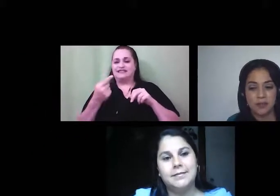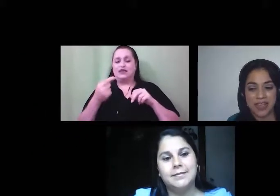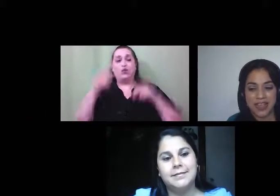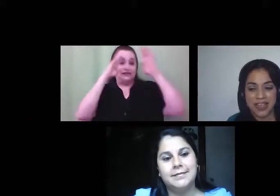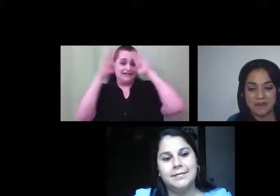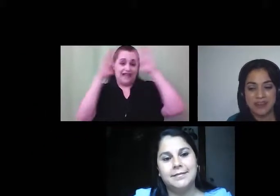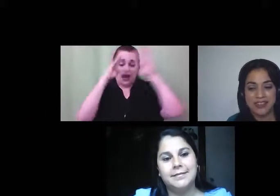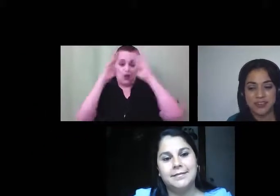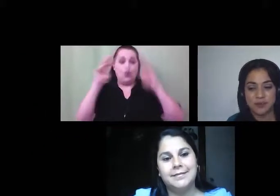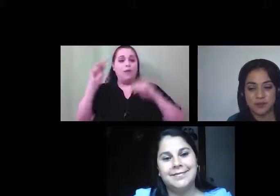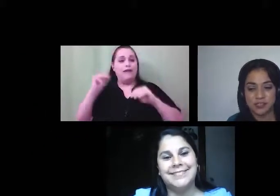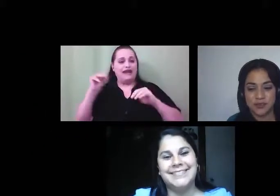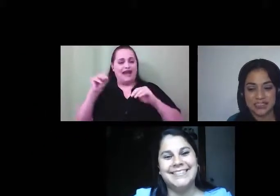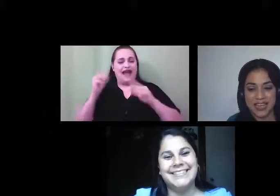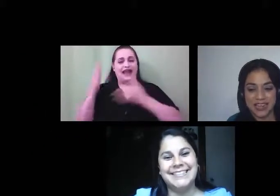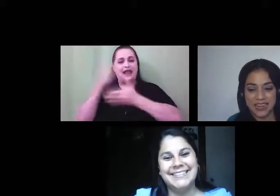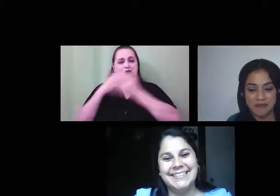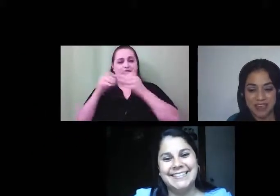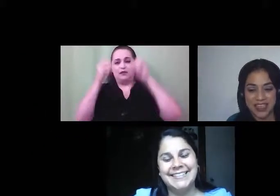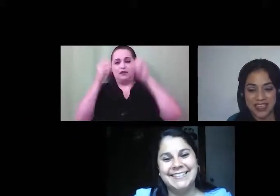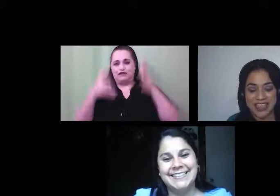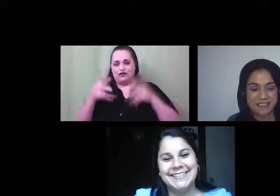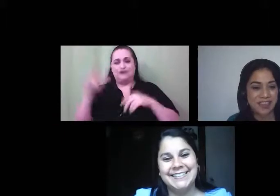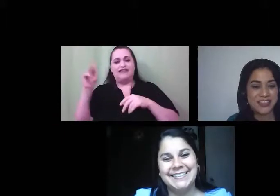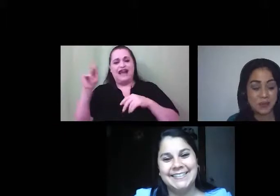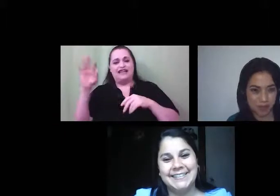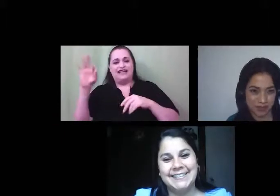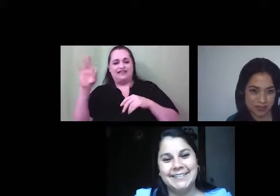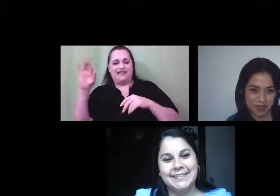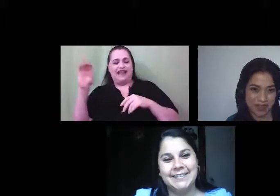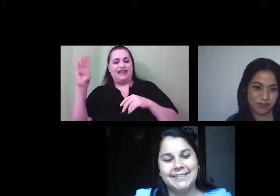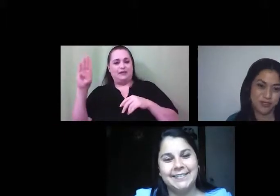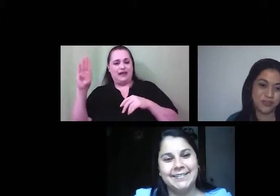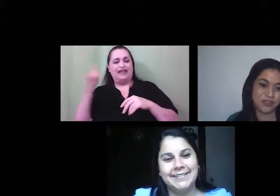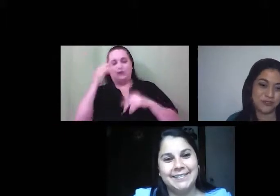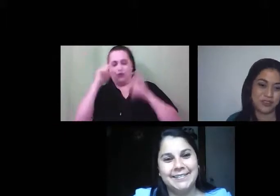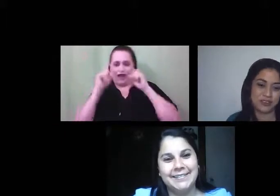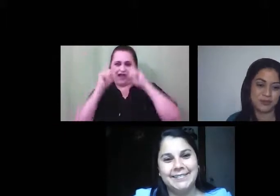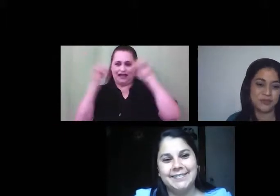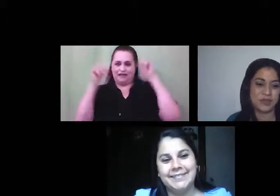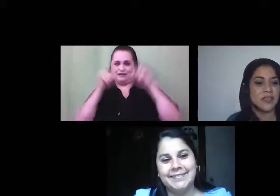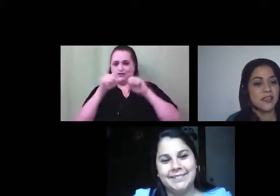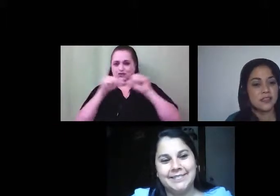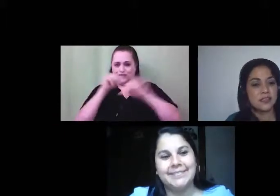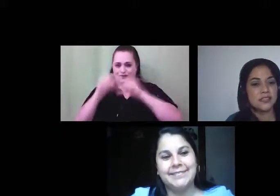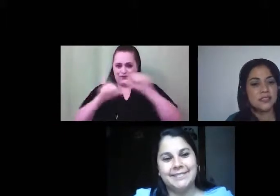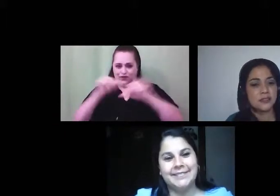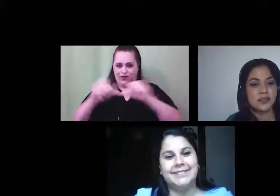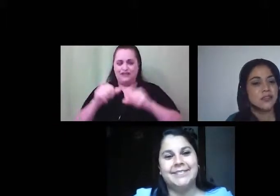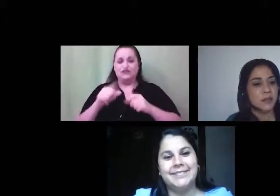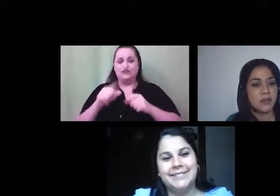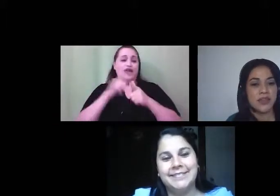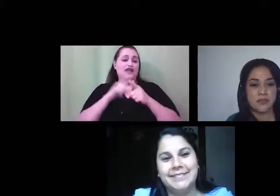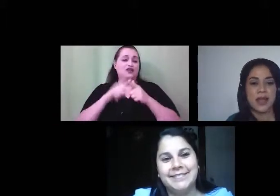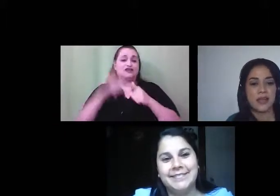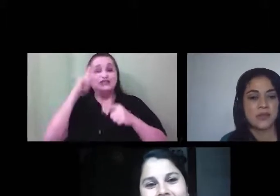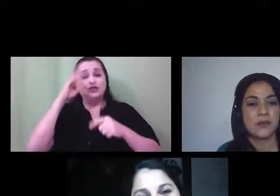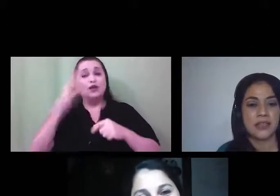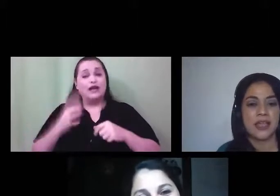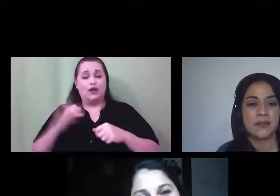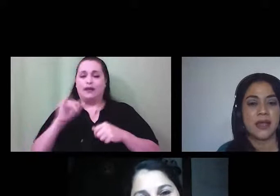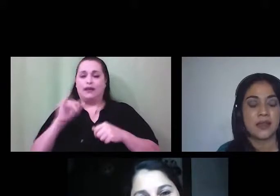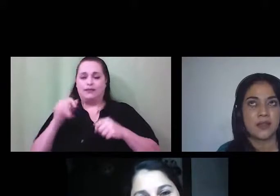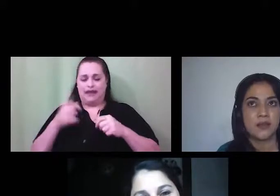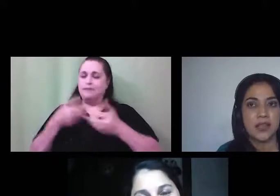saludo a doña Mariana de parte de los profesores Karina, Freddy y Brenda porque admiramos su esfuerzo. Entonces yo creo también es